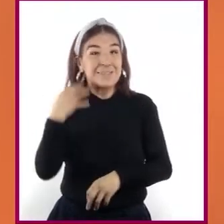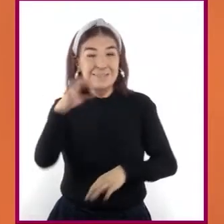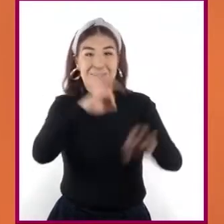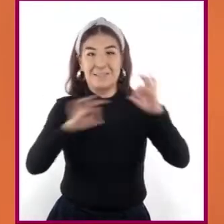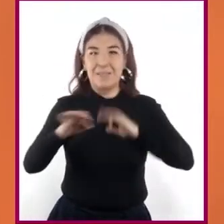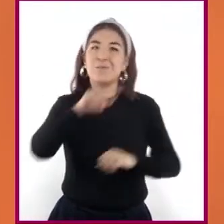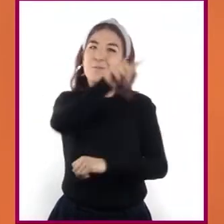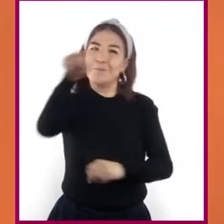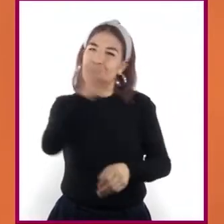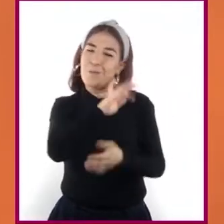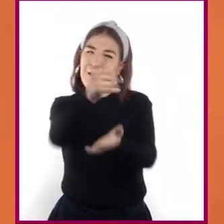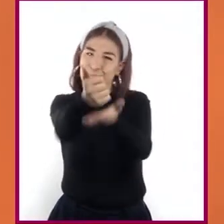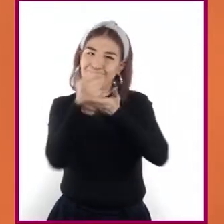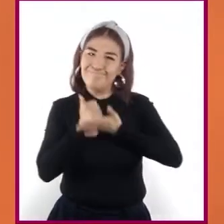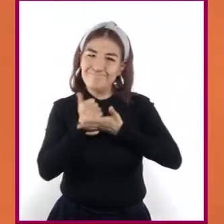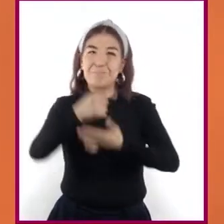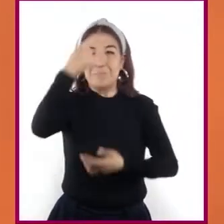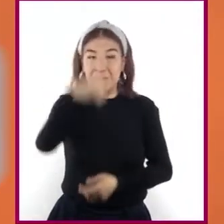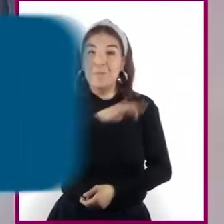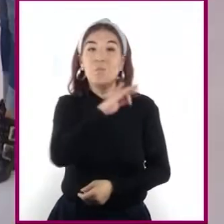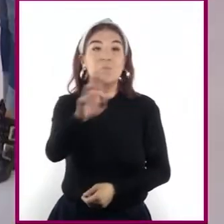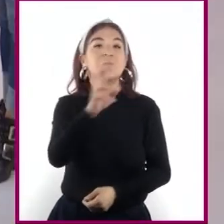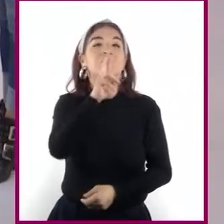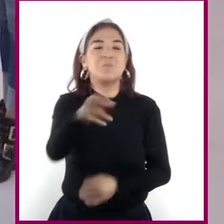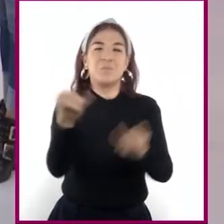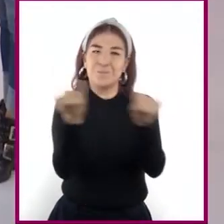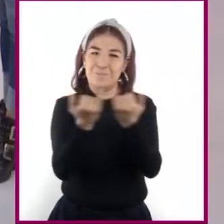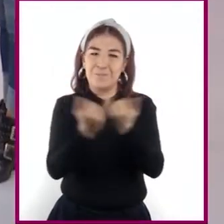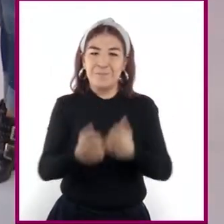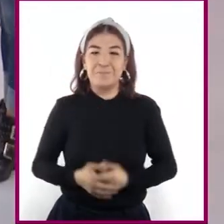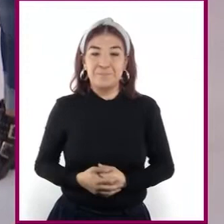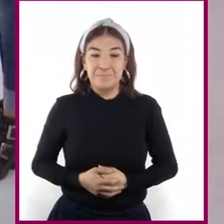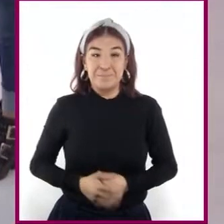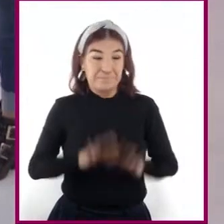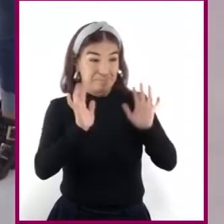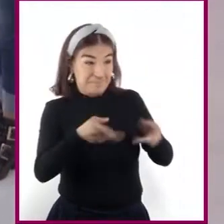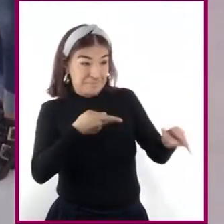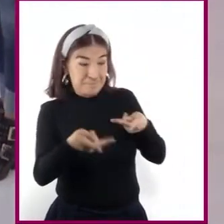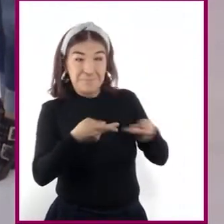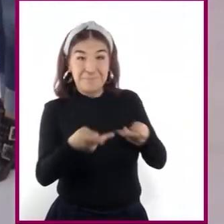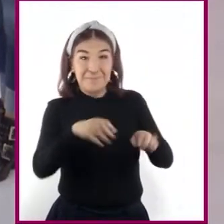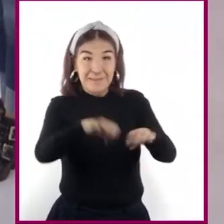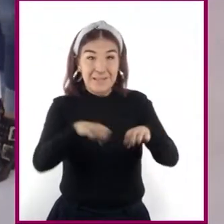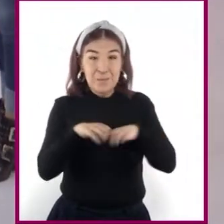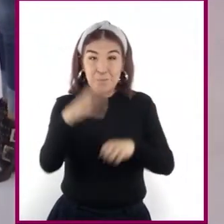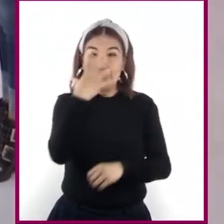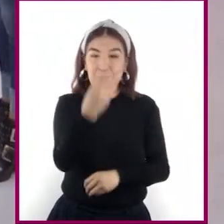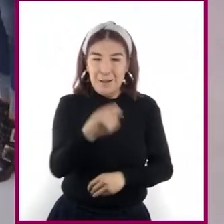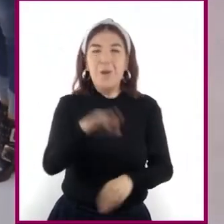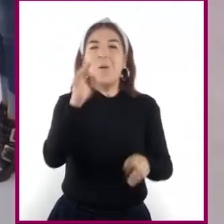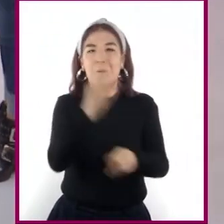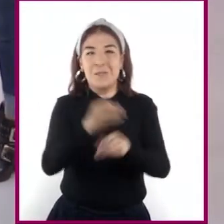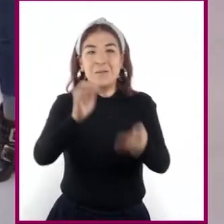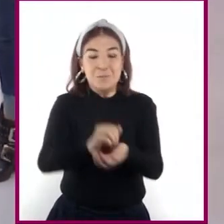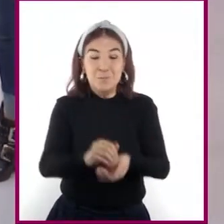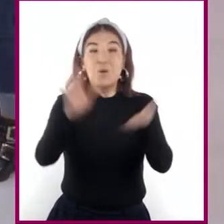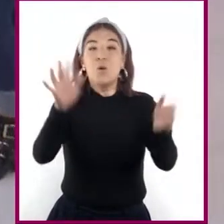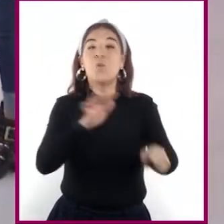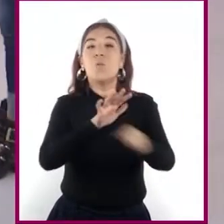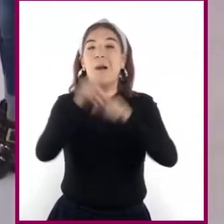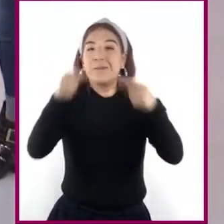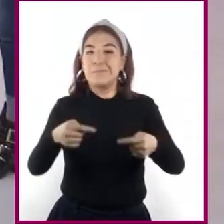desde casa, logre llegar a la misma solución. Preparado, equipo. Lancemos el dado para descubrir nuestra nueva